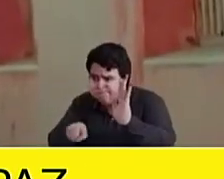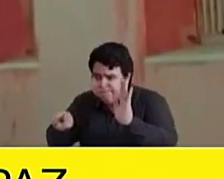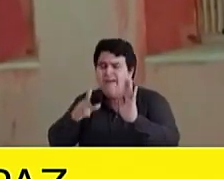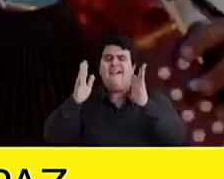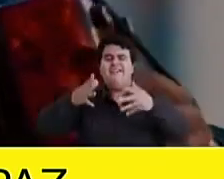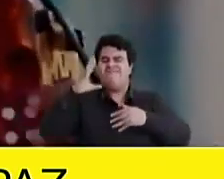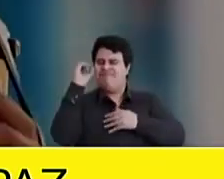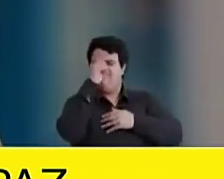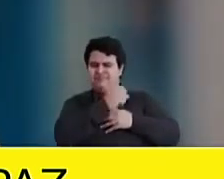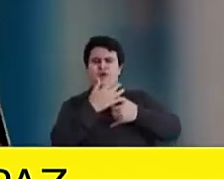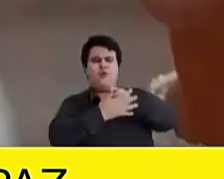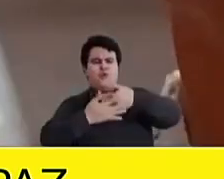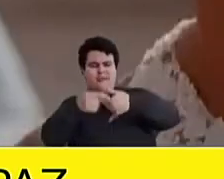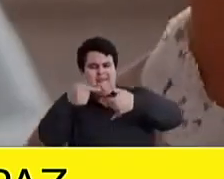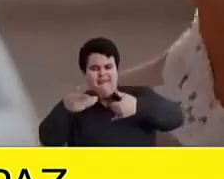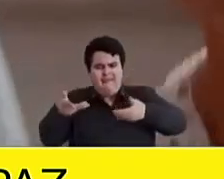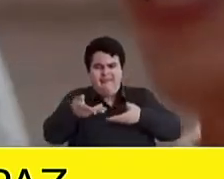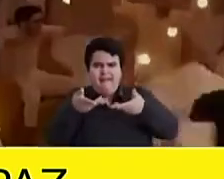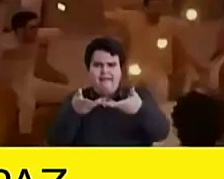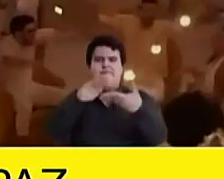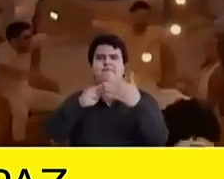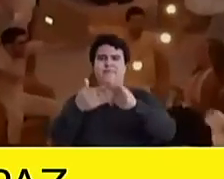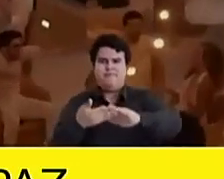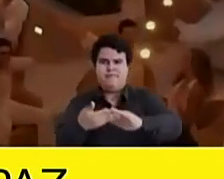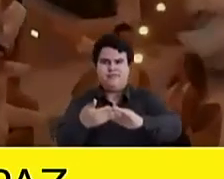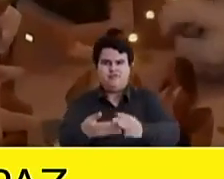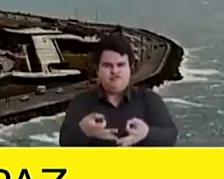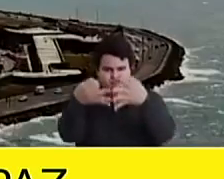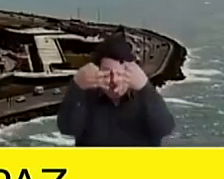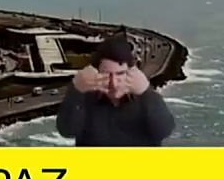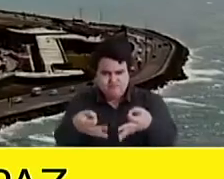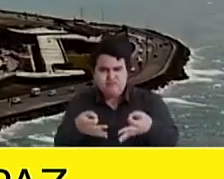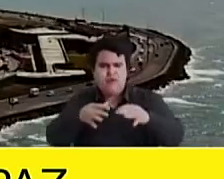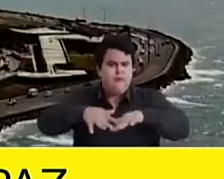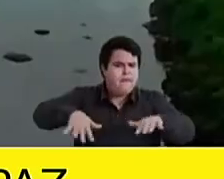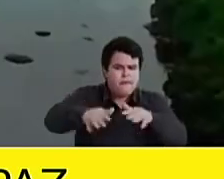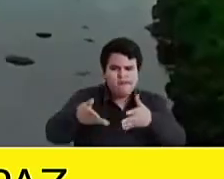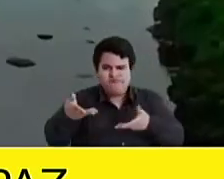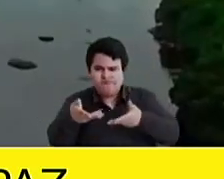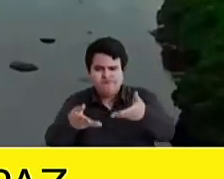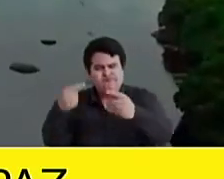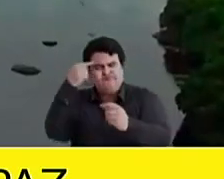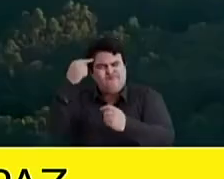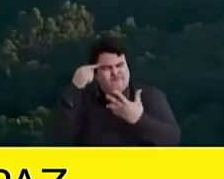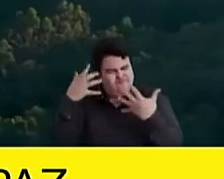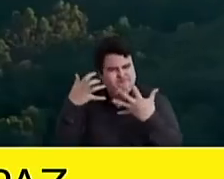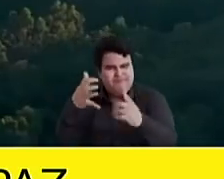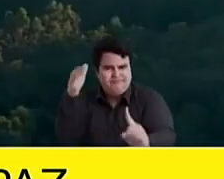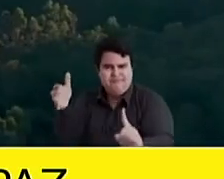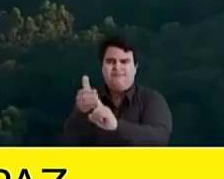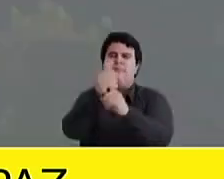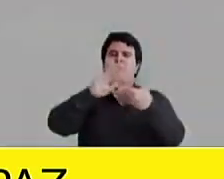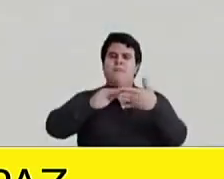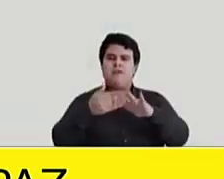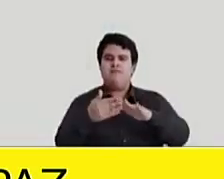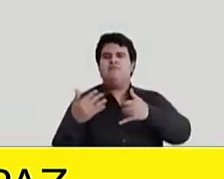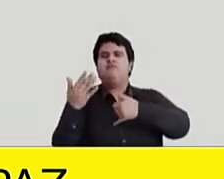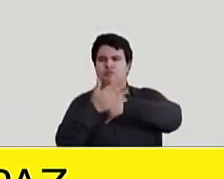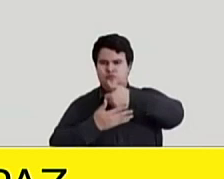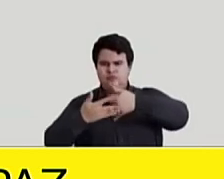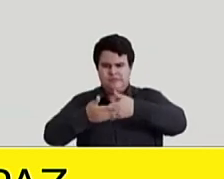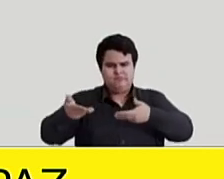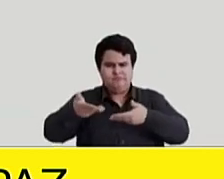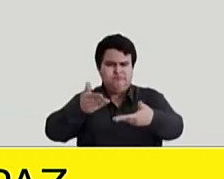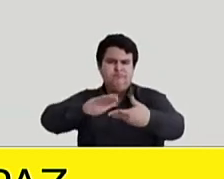empresas que pues han venido trabajando en este aspecto. Por ejemplo, encontramos